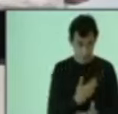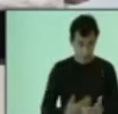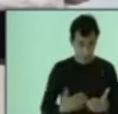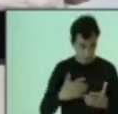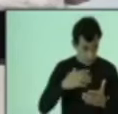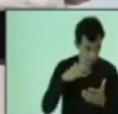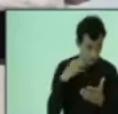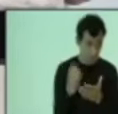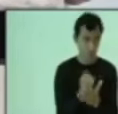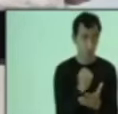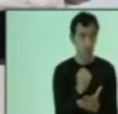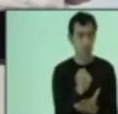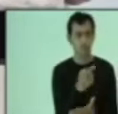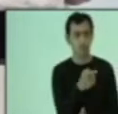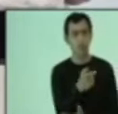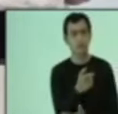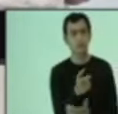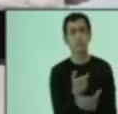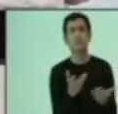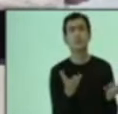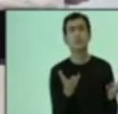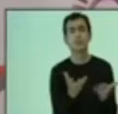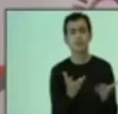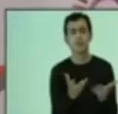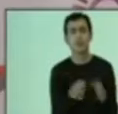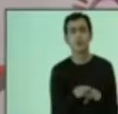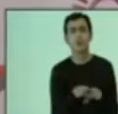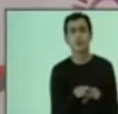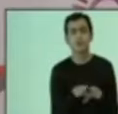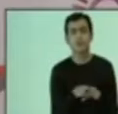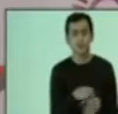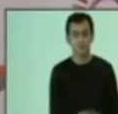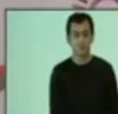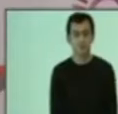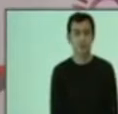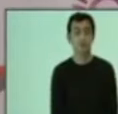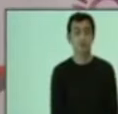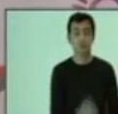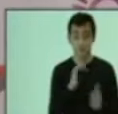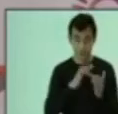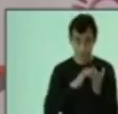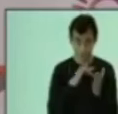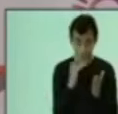daría para poder concretar esos proyectos? Gracias.